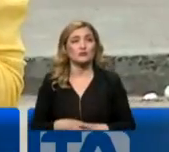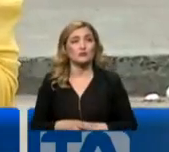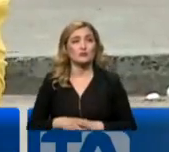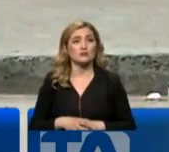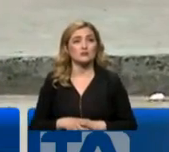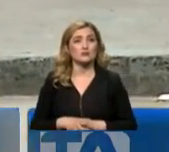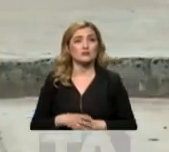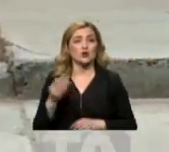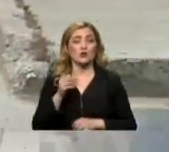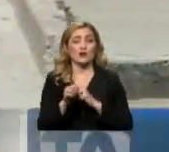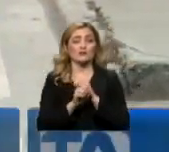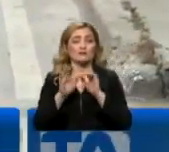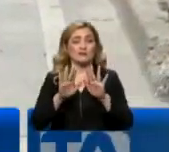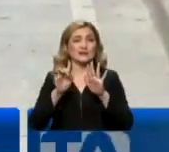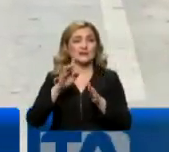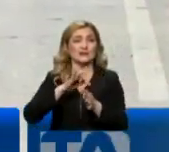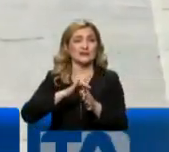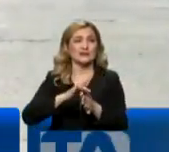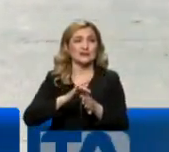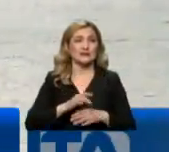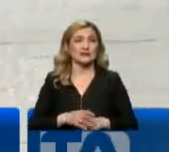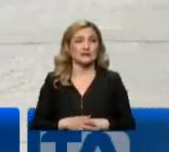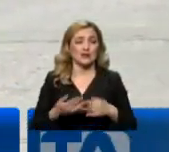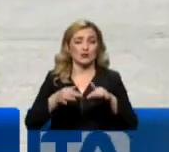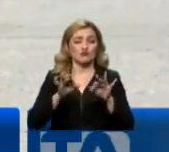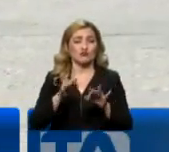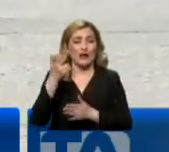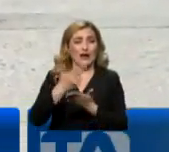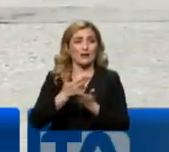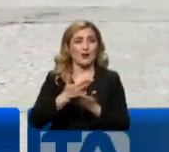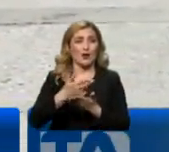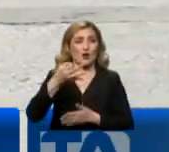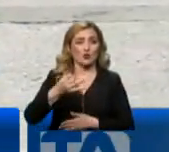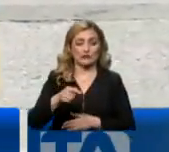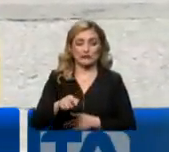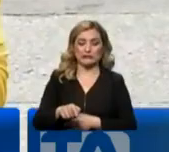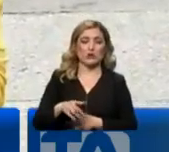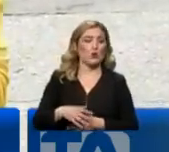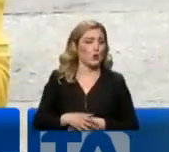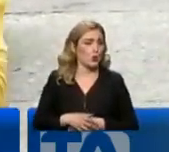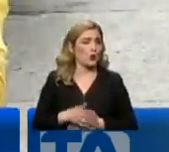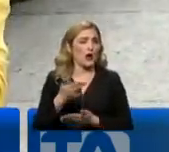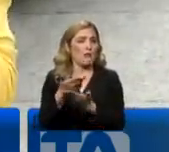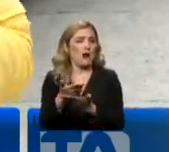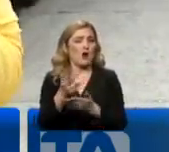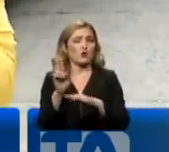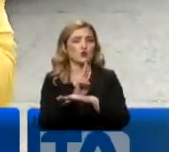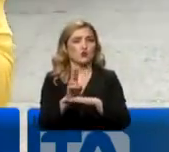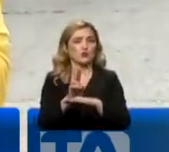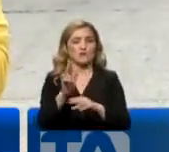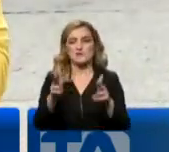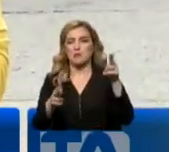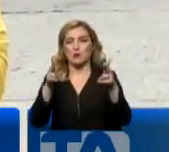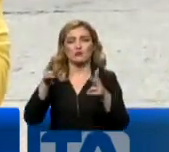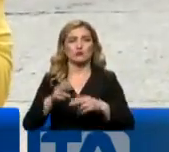su corta edad, estos sujetos eran de alta peligrosidad. Lo confirma el arma encontrada justamente aquí en la escena de la persecución, la que utilizaron para cometer